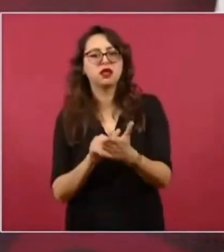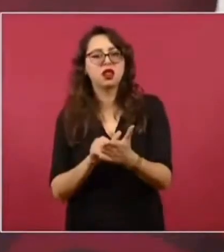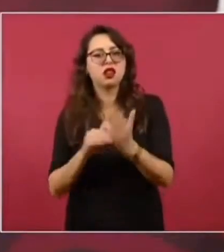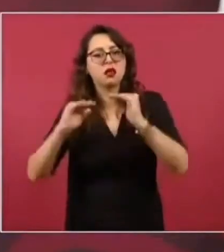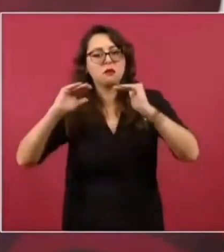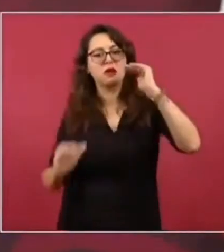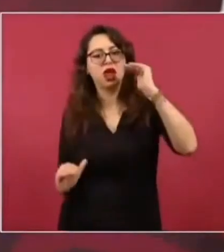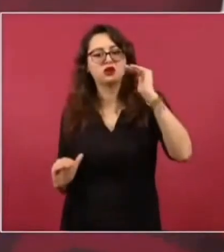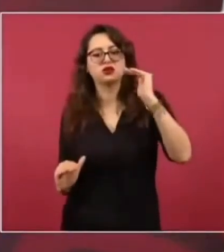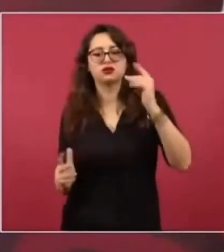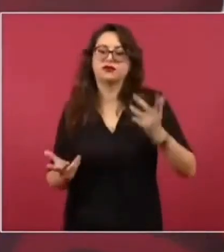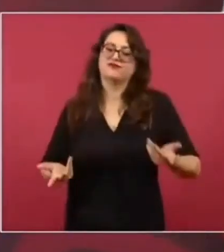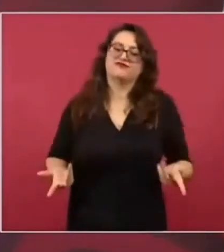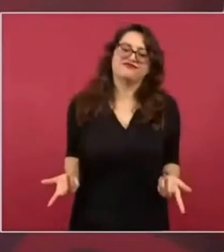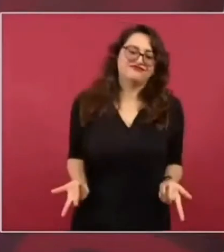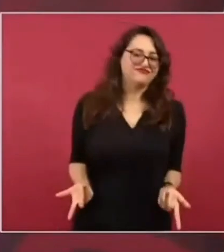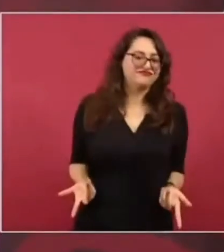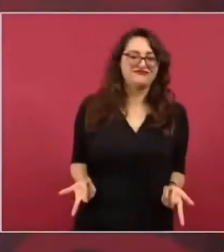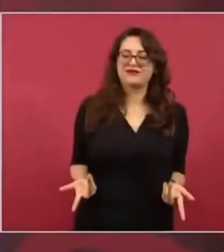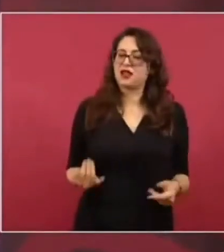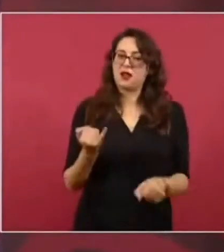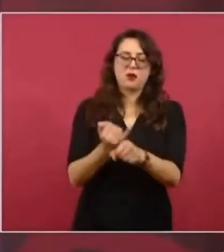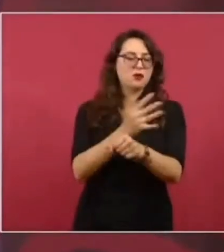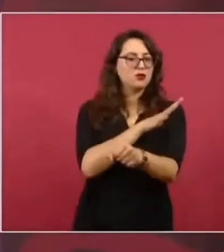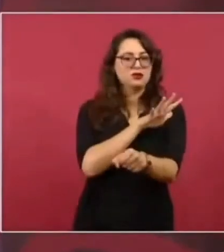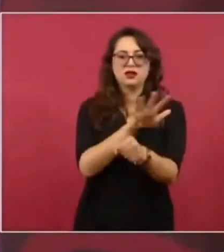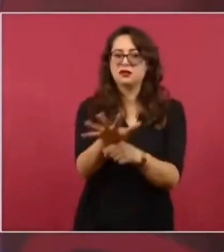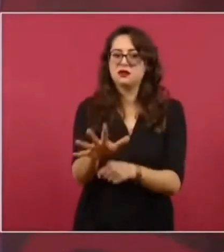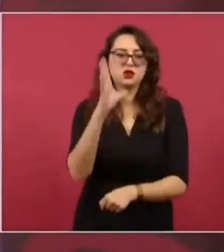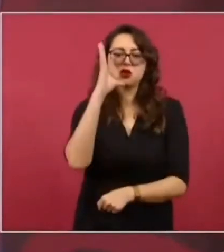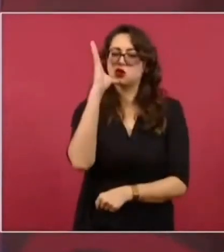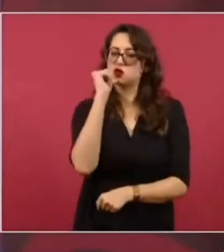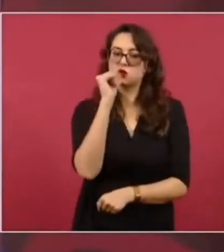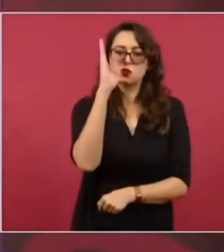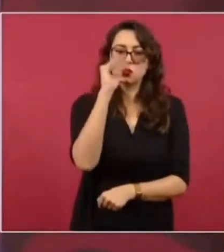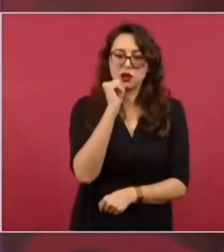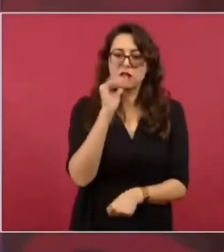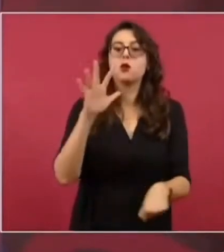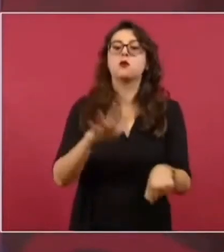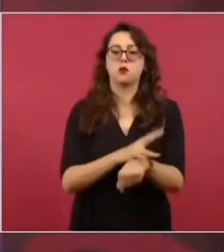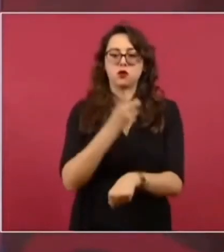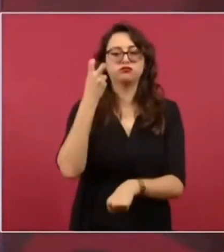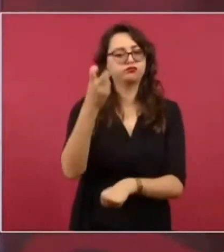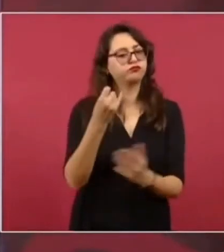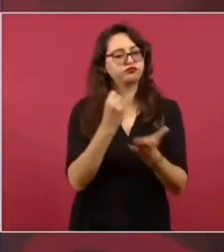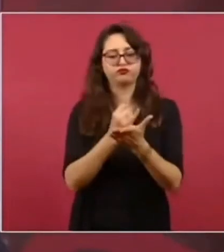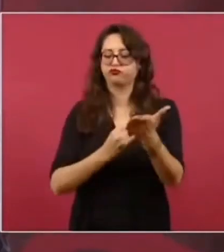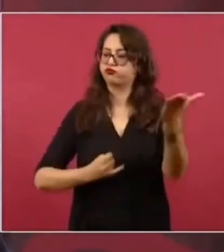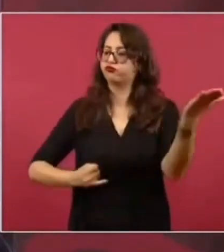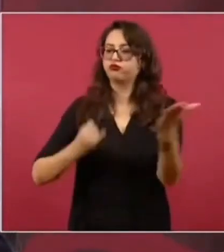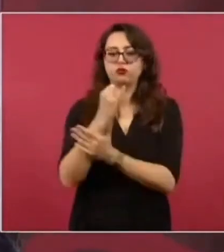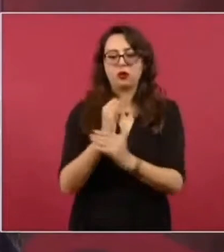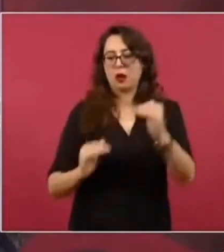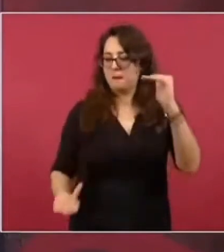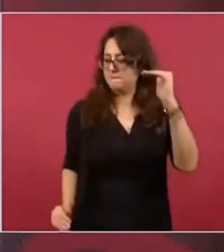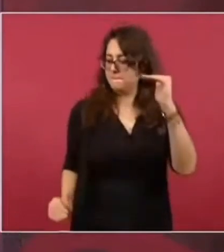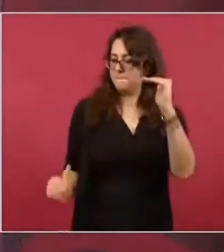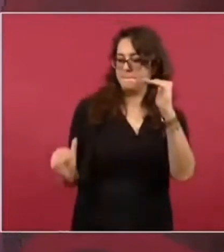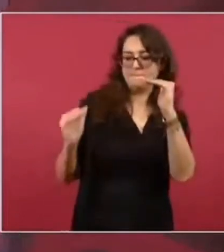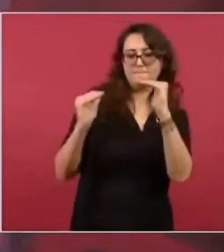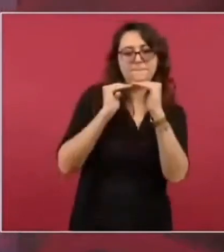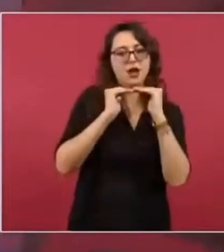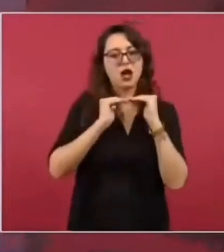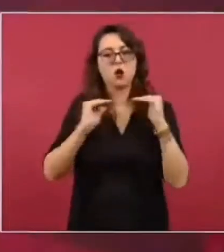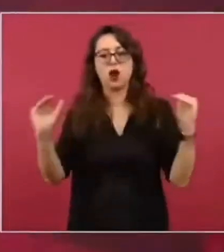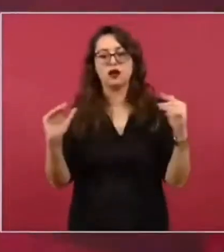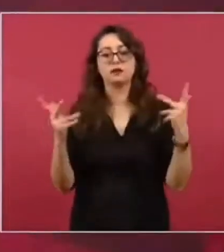maestros ganen menos que eso? Por eso estamos tomando la decisión que el mínimo